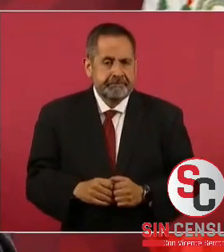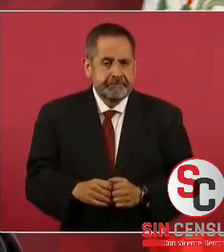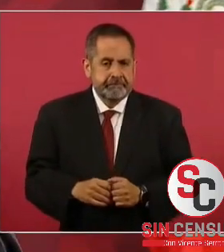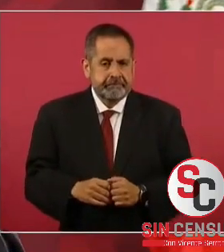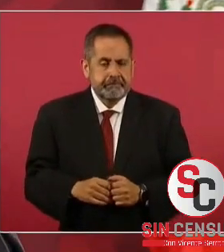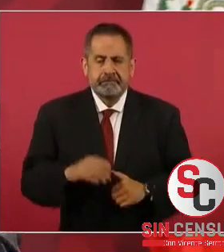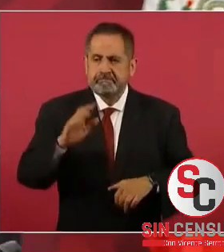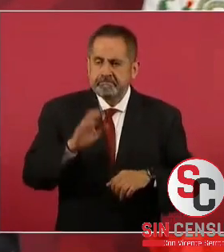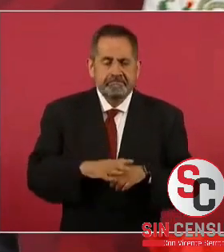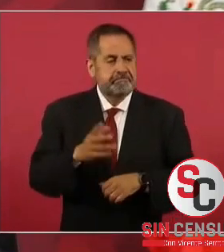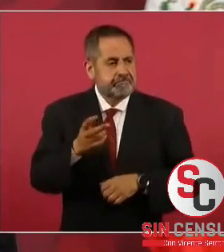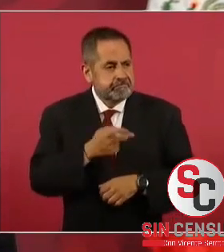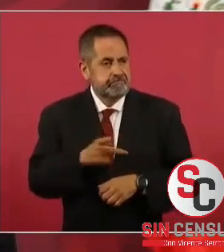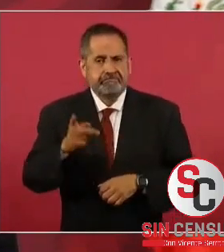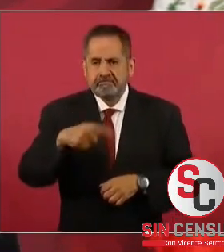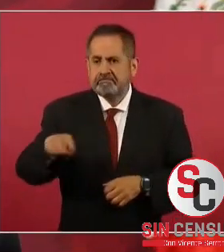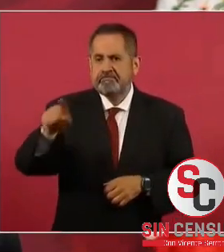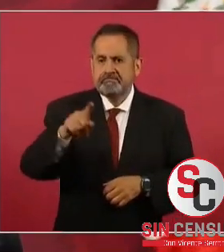más pobreza,